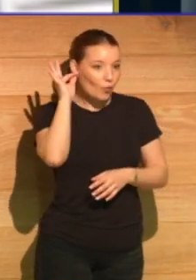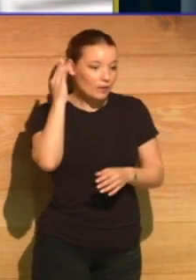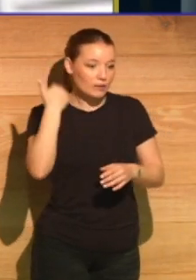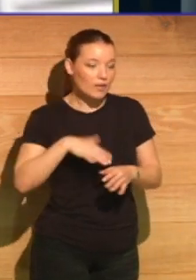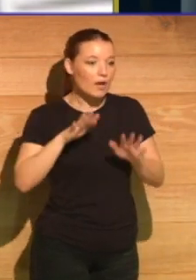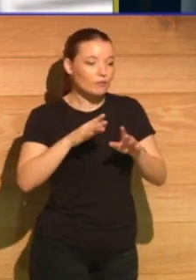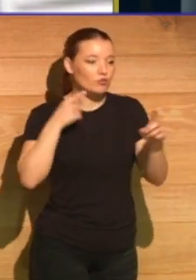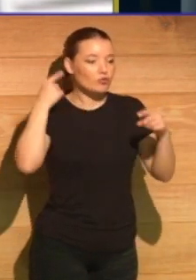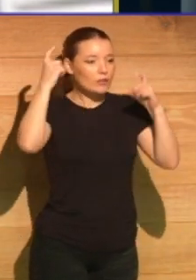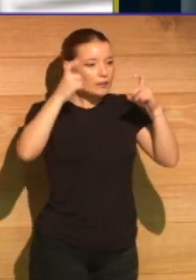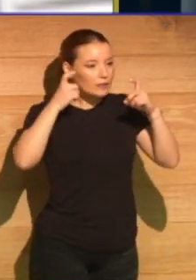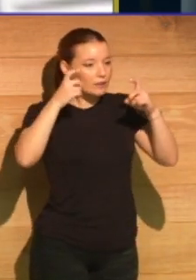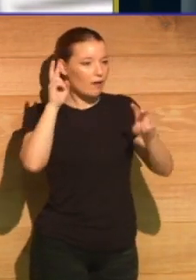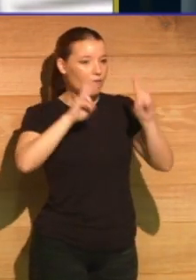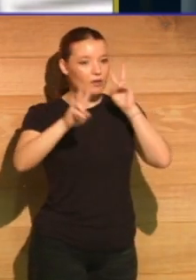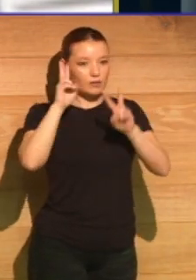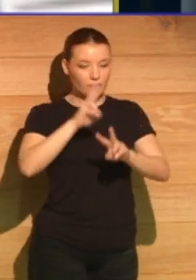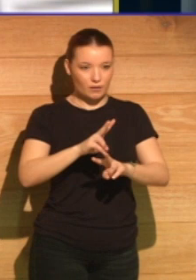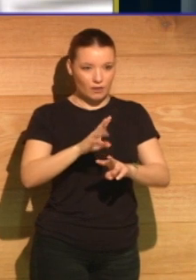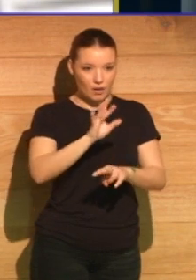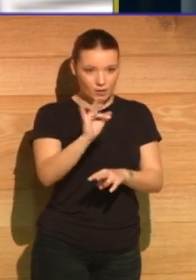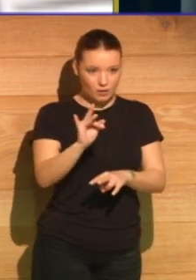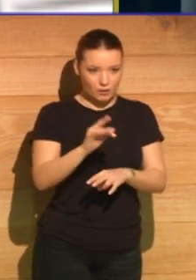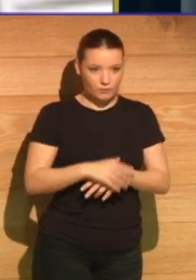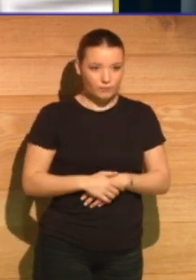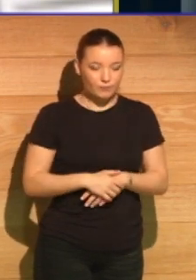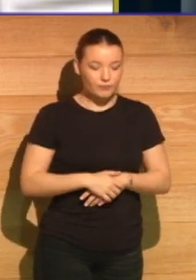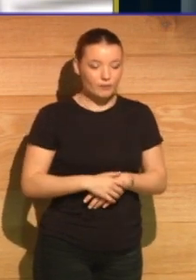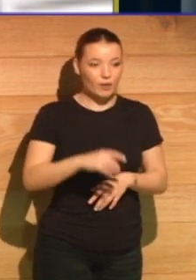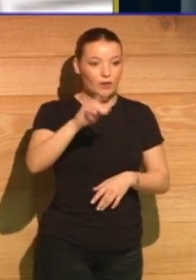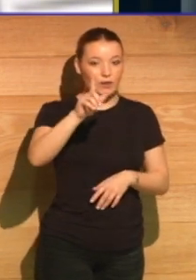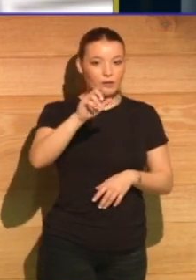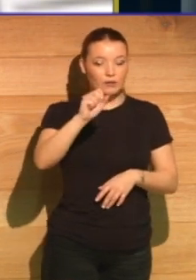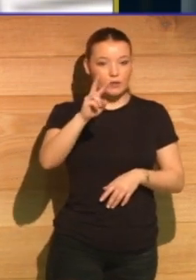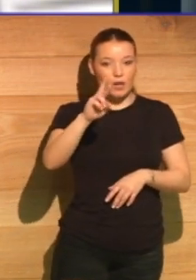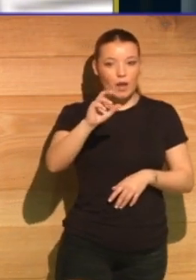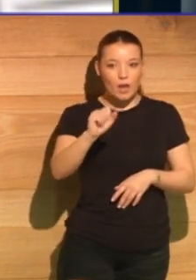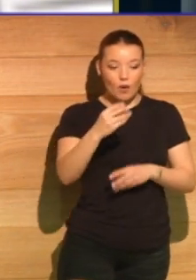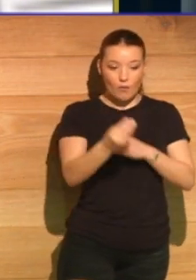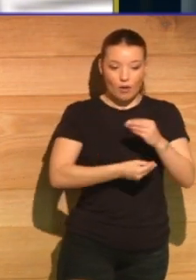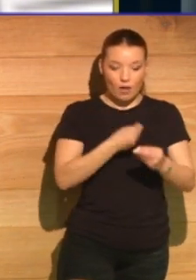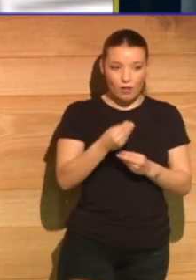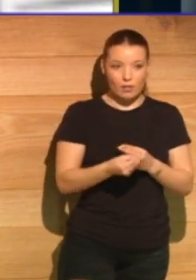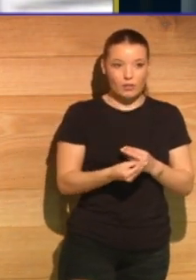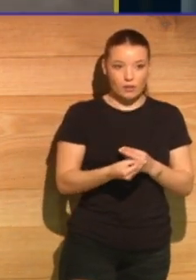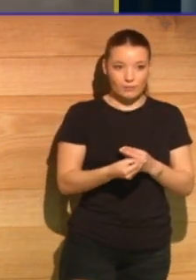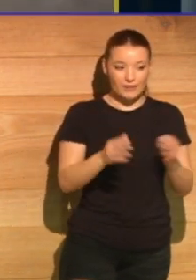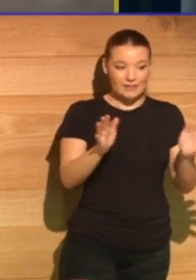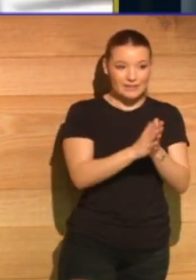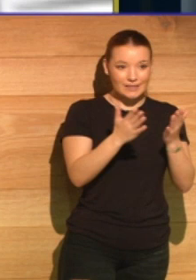hoy. Lo que ha hecho Laura en este libro de Next Door, a hombros de